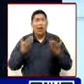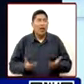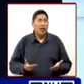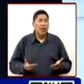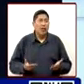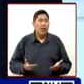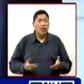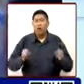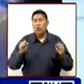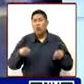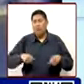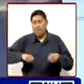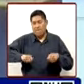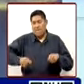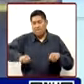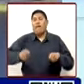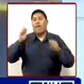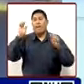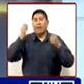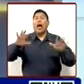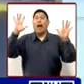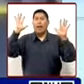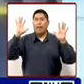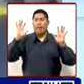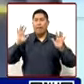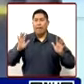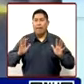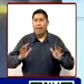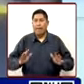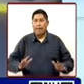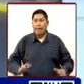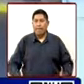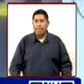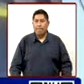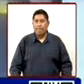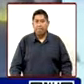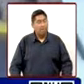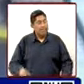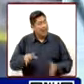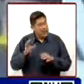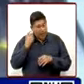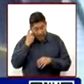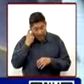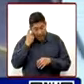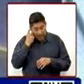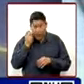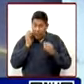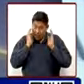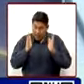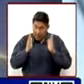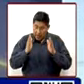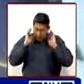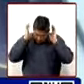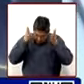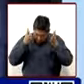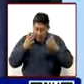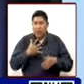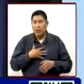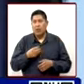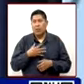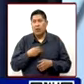ya logran encender la motocicleta, mira. Ya lograron encenderla y evidentemente el que tiene la capucha